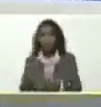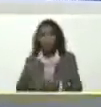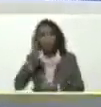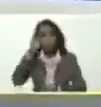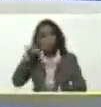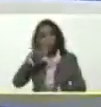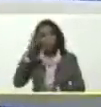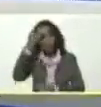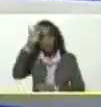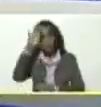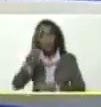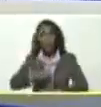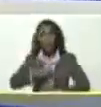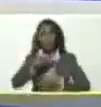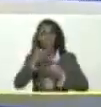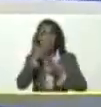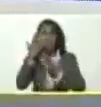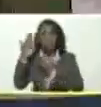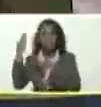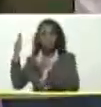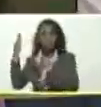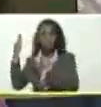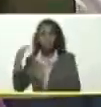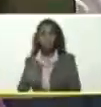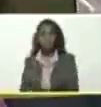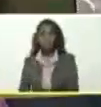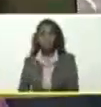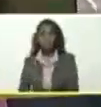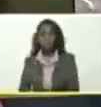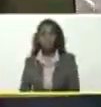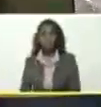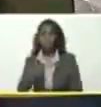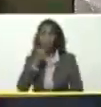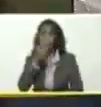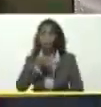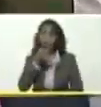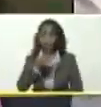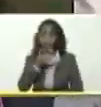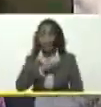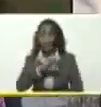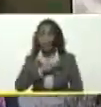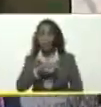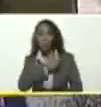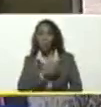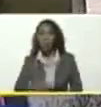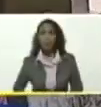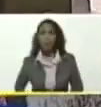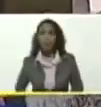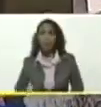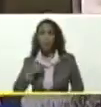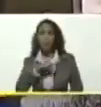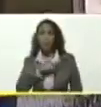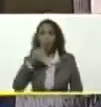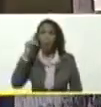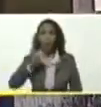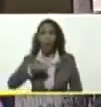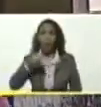cubano se expresa a través de ella. Adelante, Judith. Pues muy buenas tardes, señor presidente. Estamos aquí